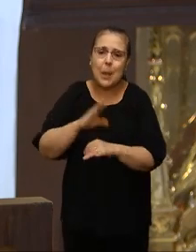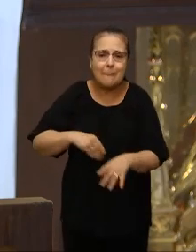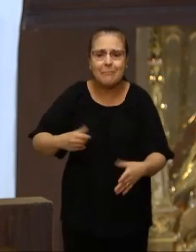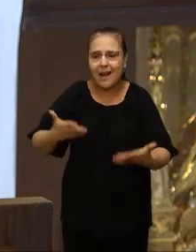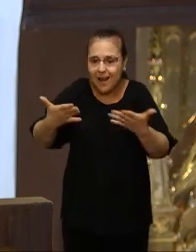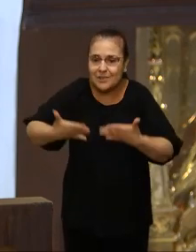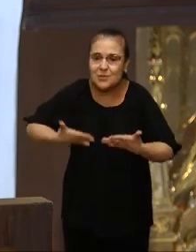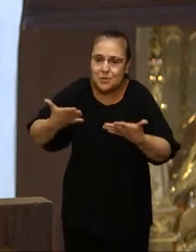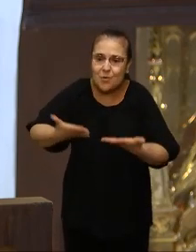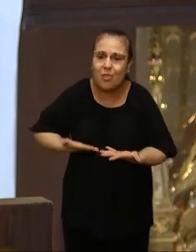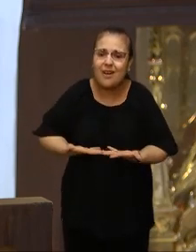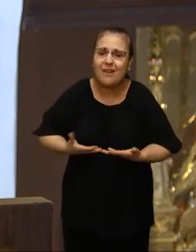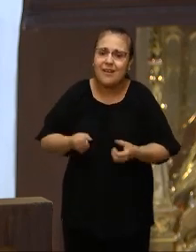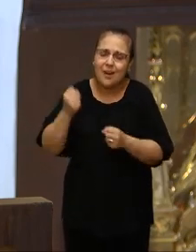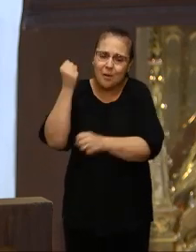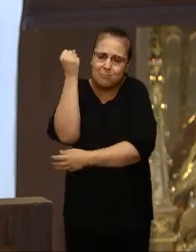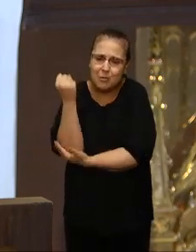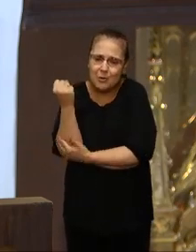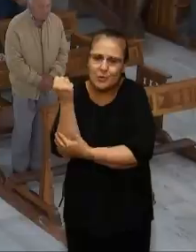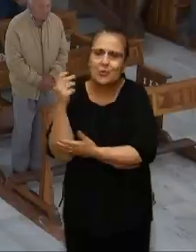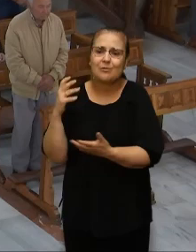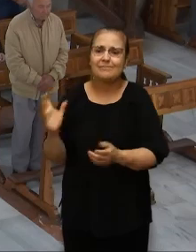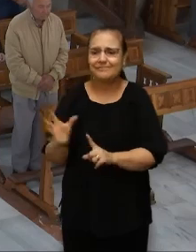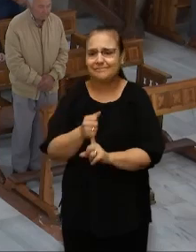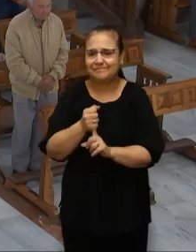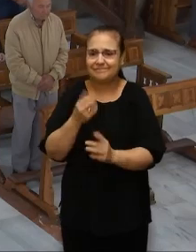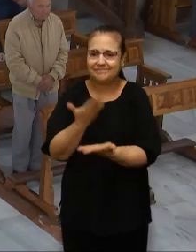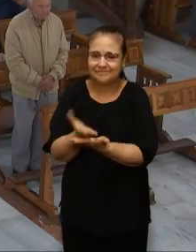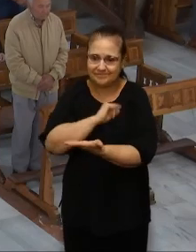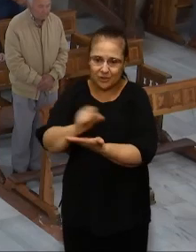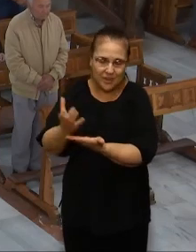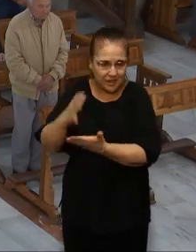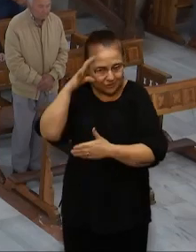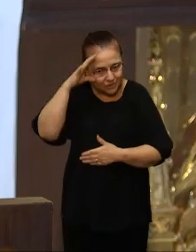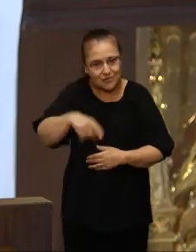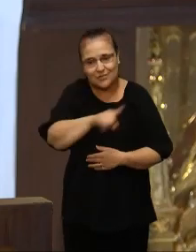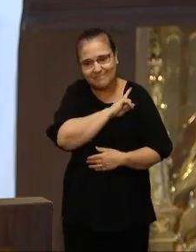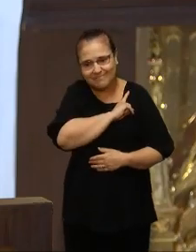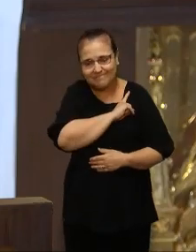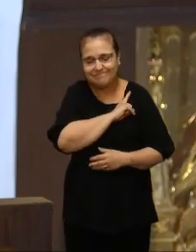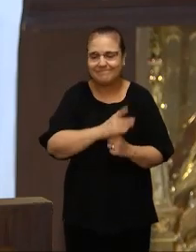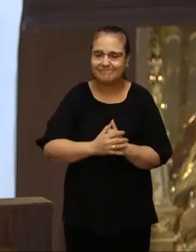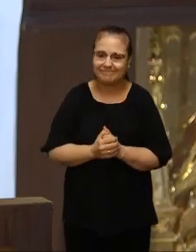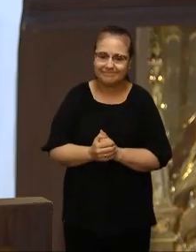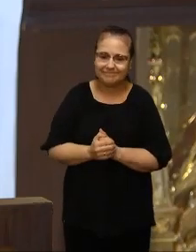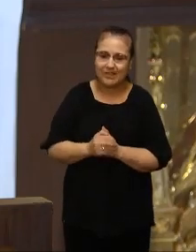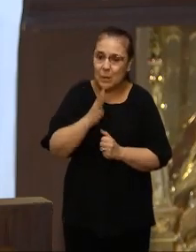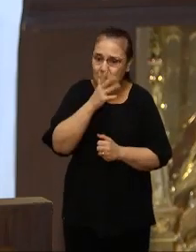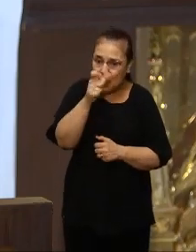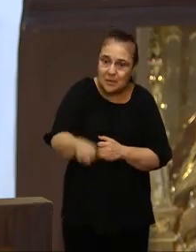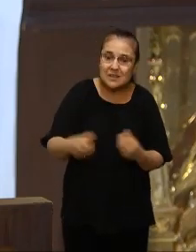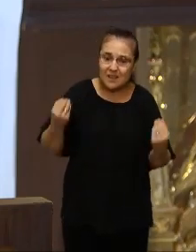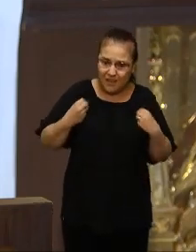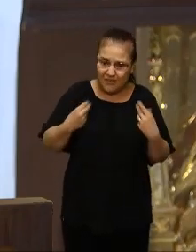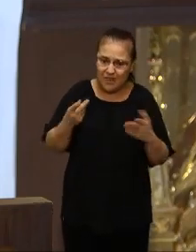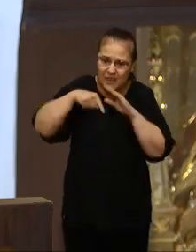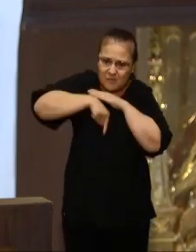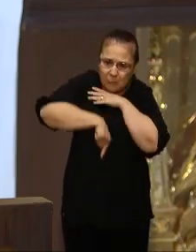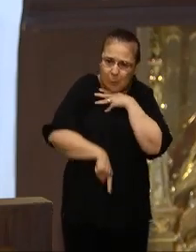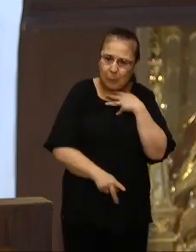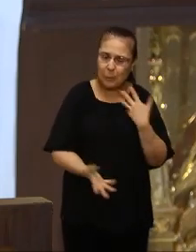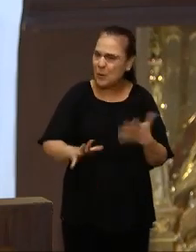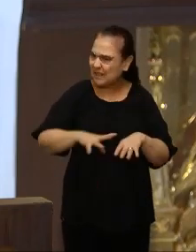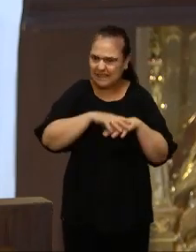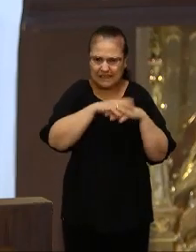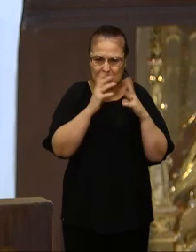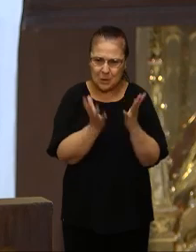en los hermanos, roguemos al Señor. Te rogamos, óyenos. Por los que viven sumergidos en el mundo de